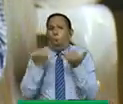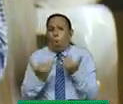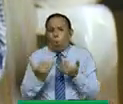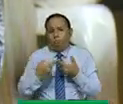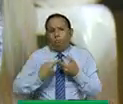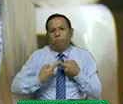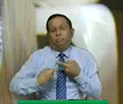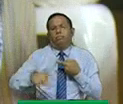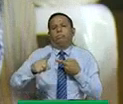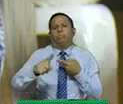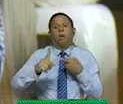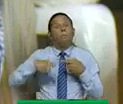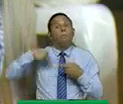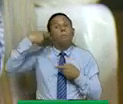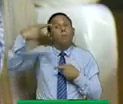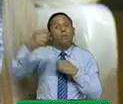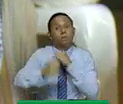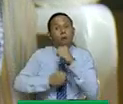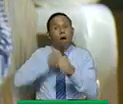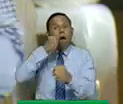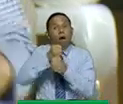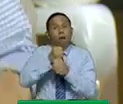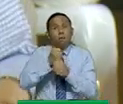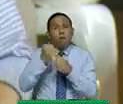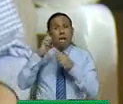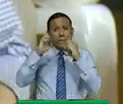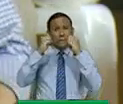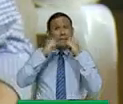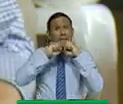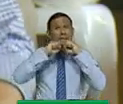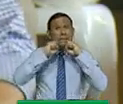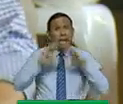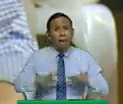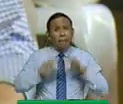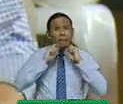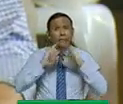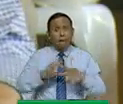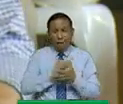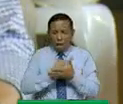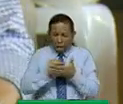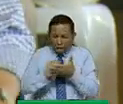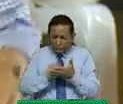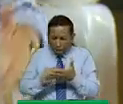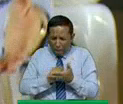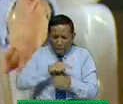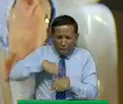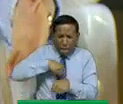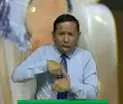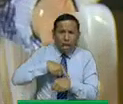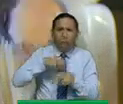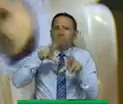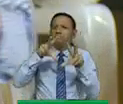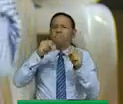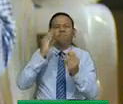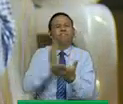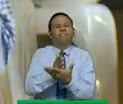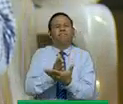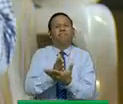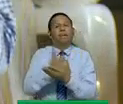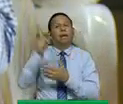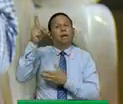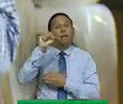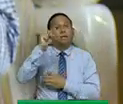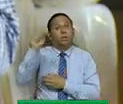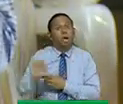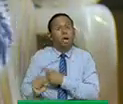ya no tienen que llevar a cabo ese examen de la SENESID. Y para el régimen de la sierra, obviamente no podemos evitar